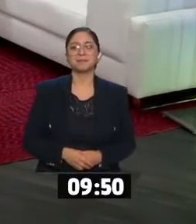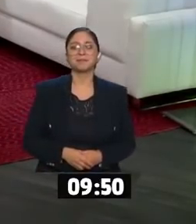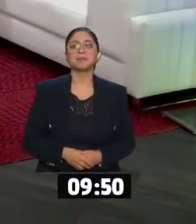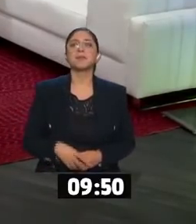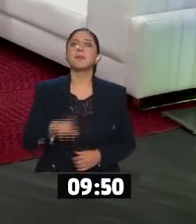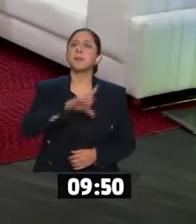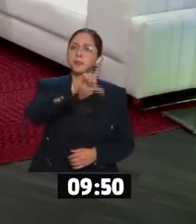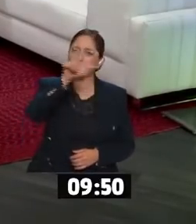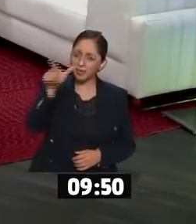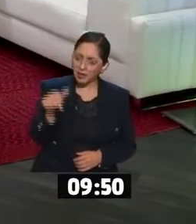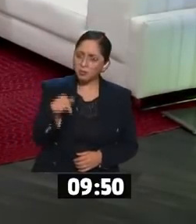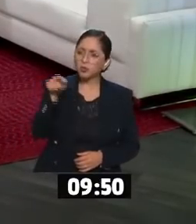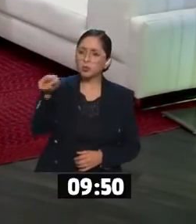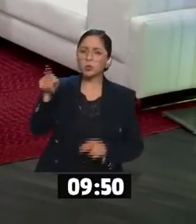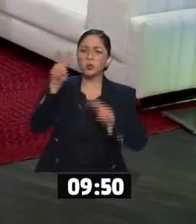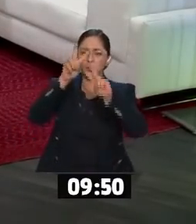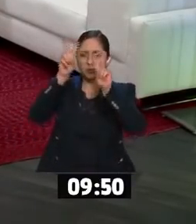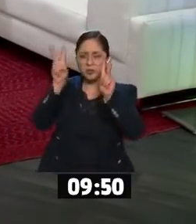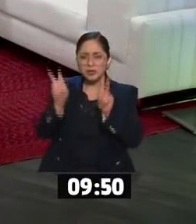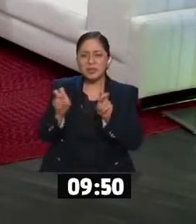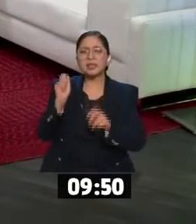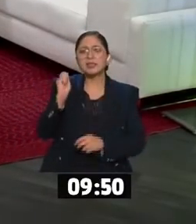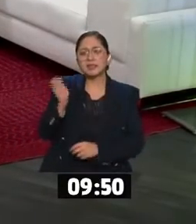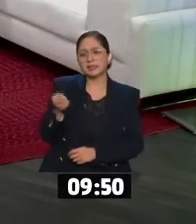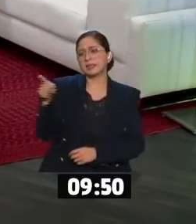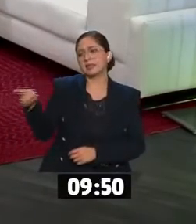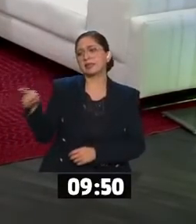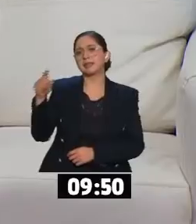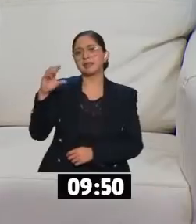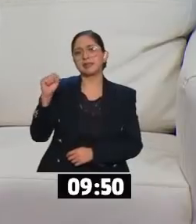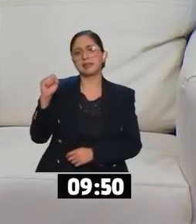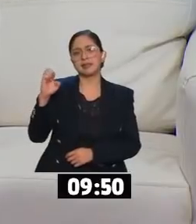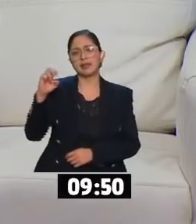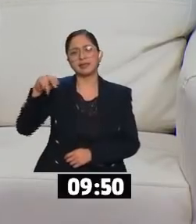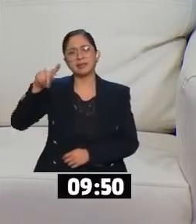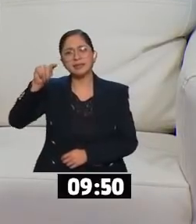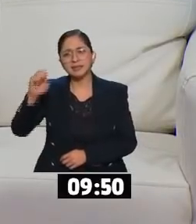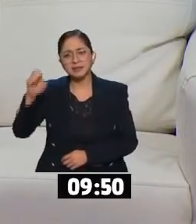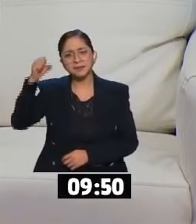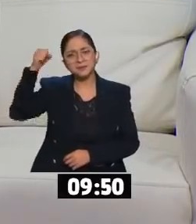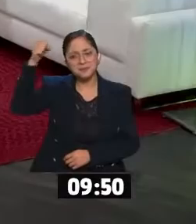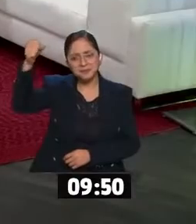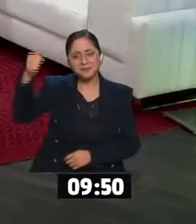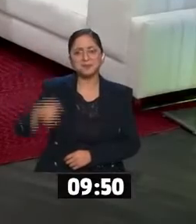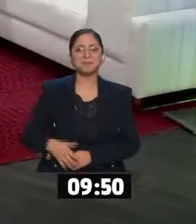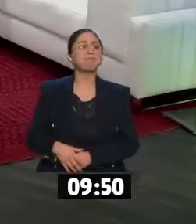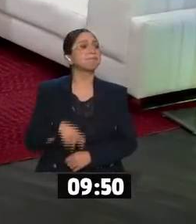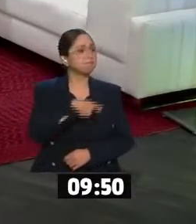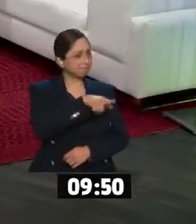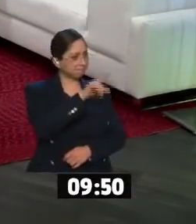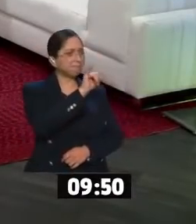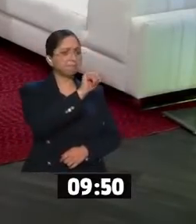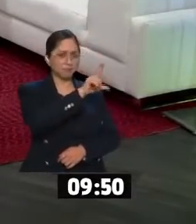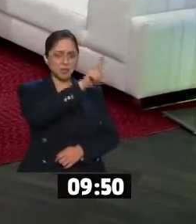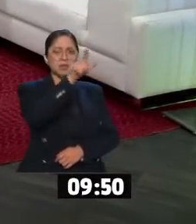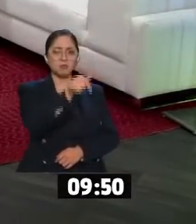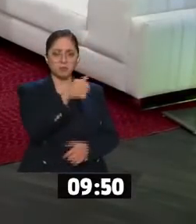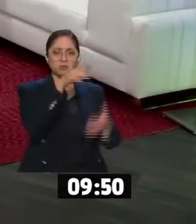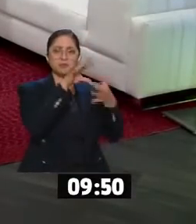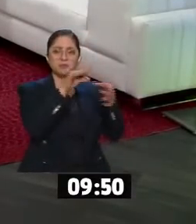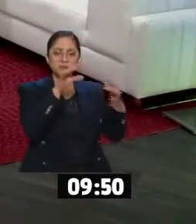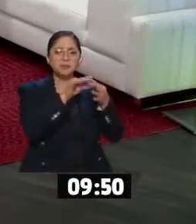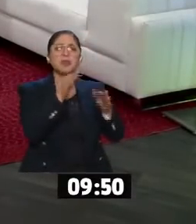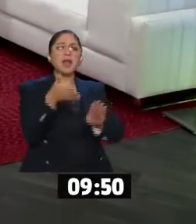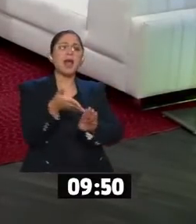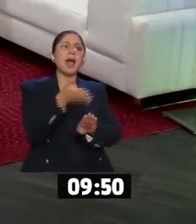hablas de la CENTE y por qué ellos no del quieren conflicto regresar. Eso hay que es muy platicar, pero con un interesante. poquito de back. Sí, con para un poquito saber de